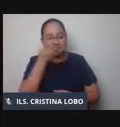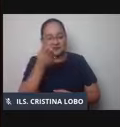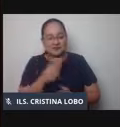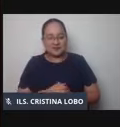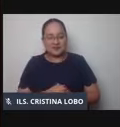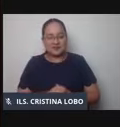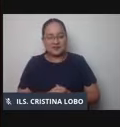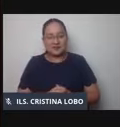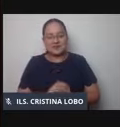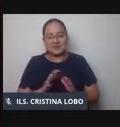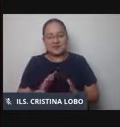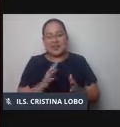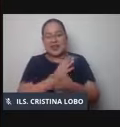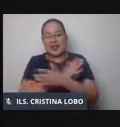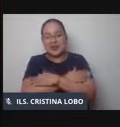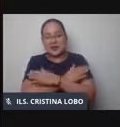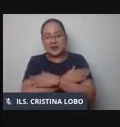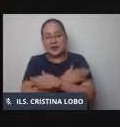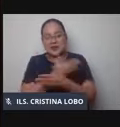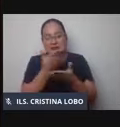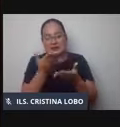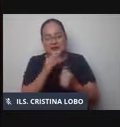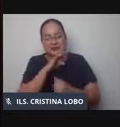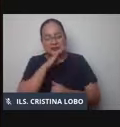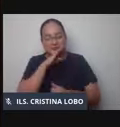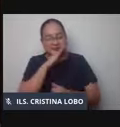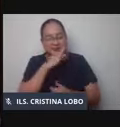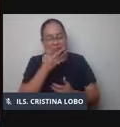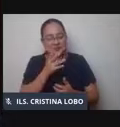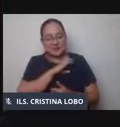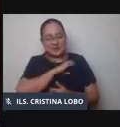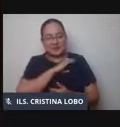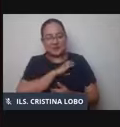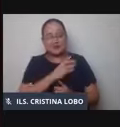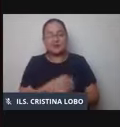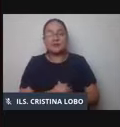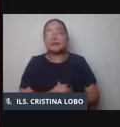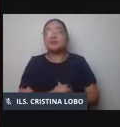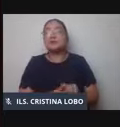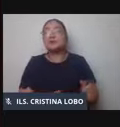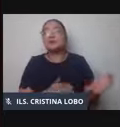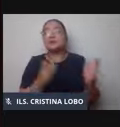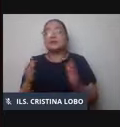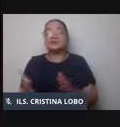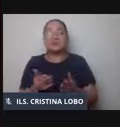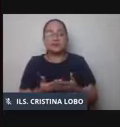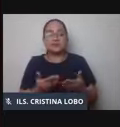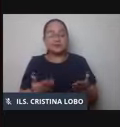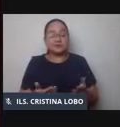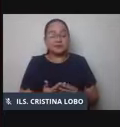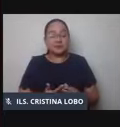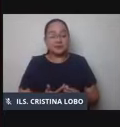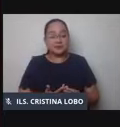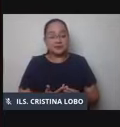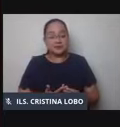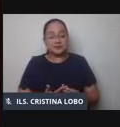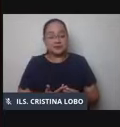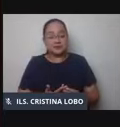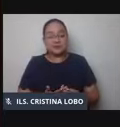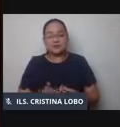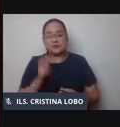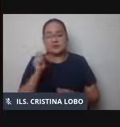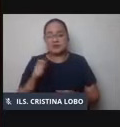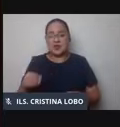Ya le dio el apapacho. Te quiero mucho, madre mía. Entonces, bueno, la culpa, ¿no?